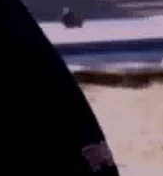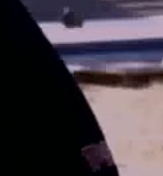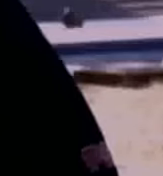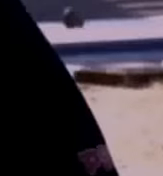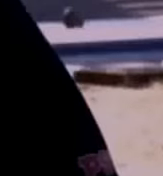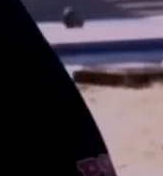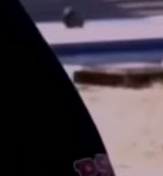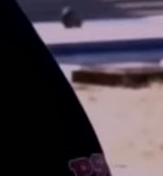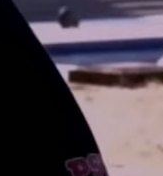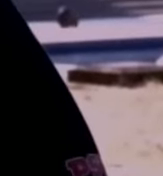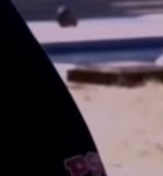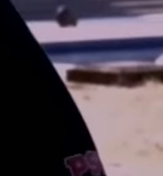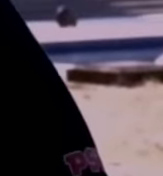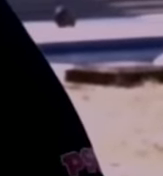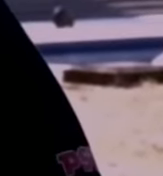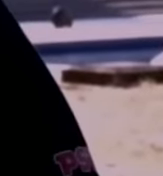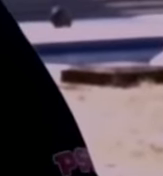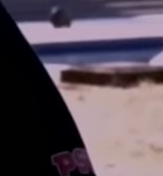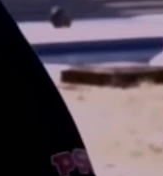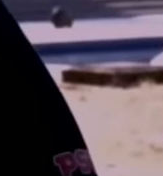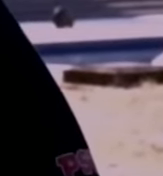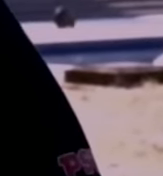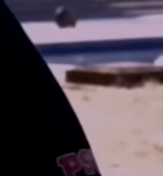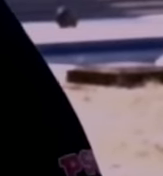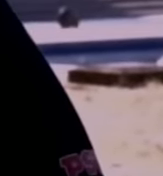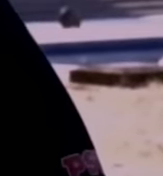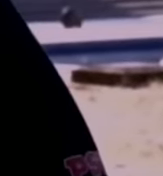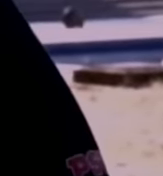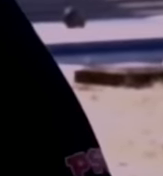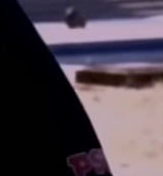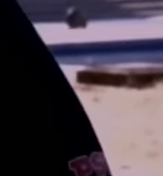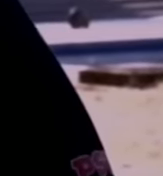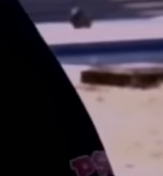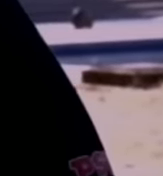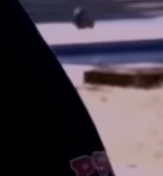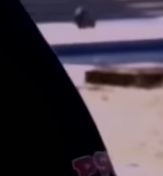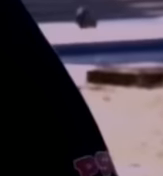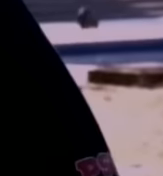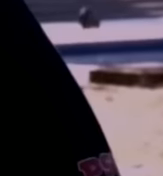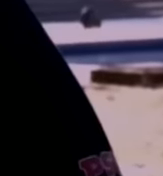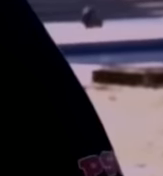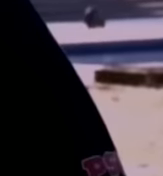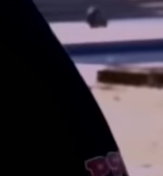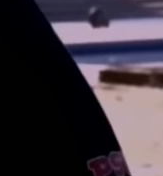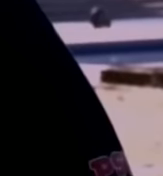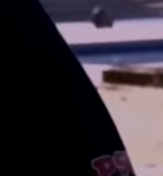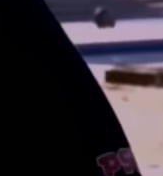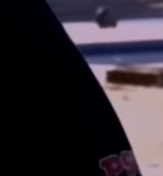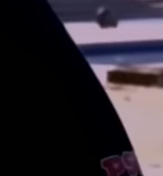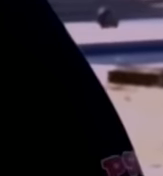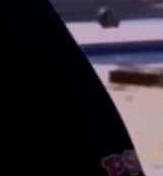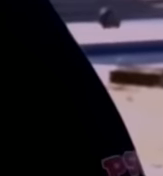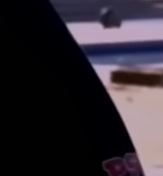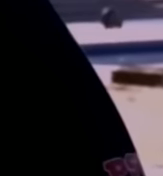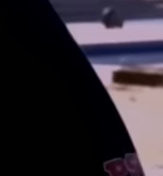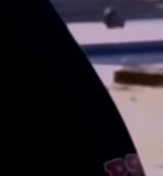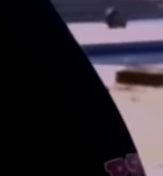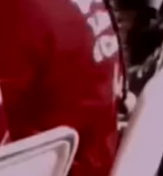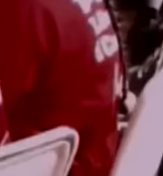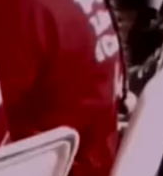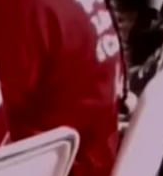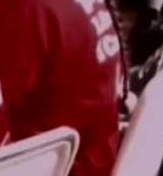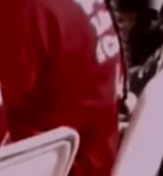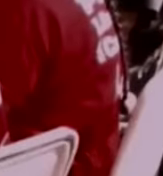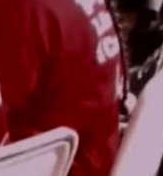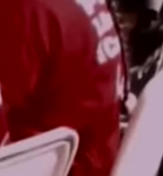cargan su proyecto de manera digital y después que está cargado digital es analizado, debidamente estudiado para su